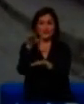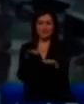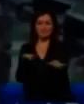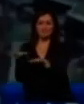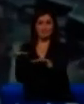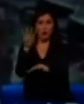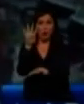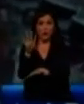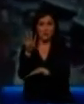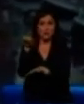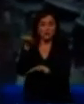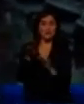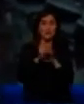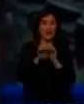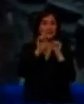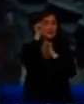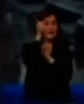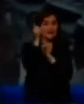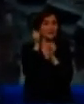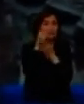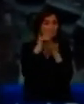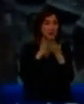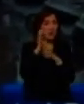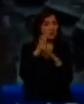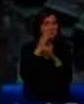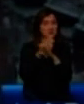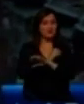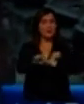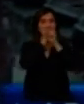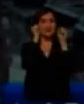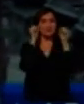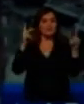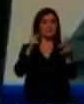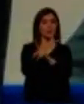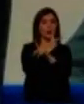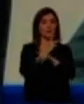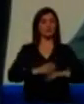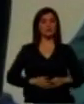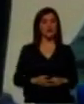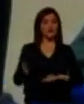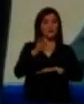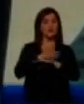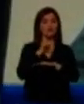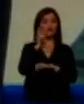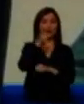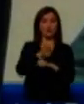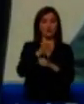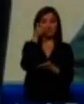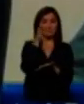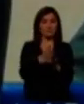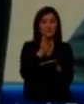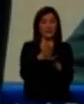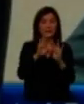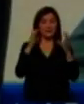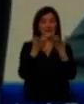mañana. La primera medida fue la de suspender las clases en los centros educativos. Suspendimos por un tema de